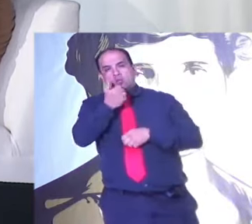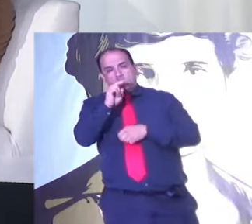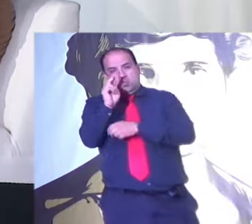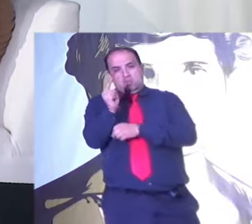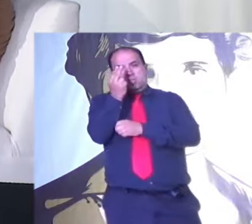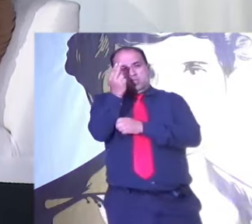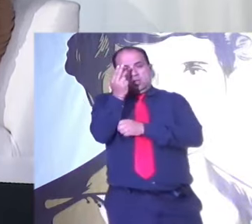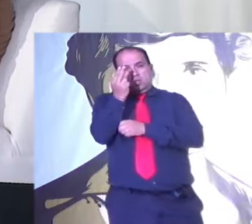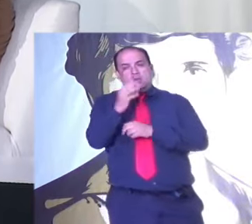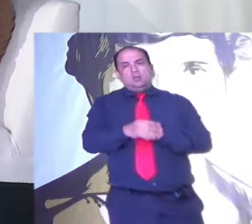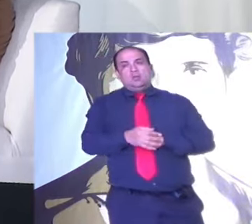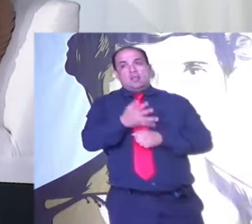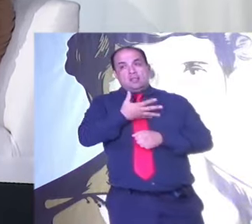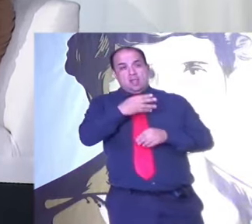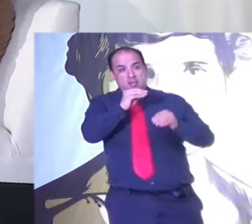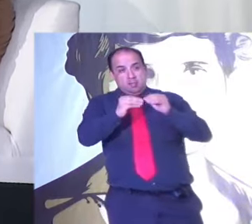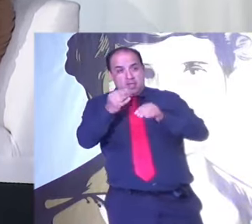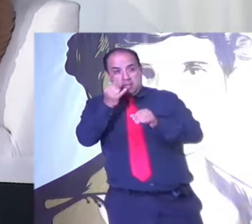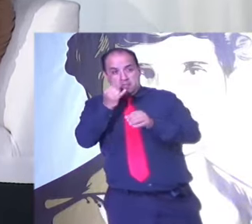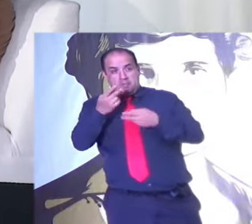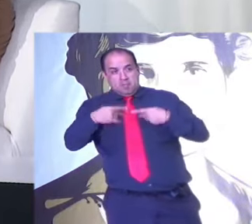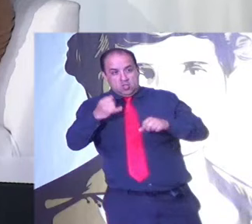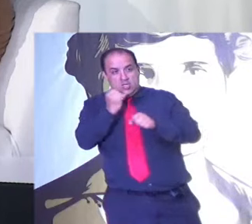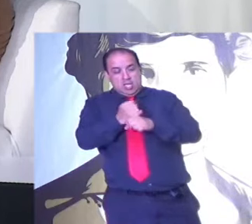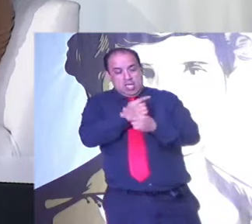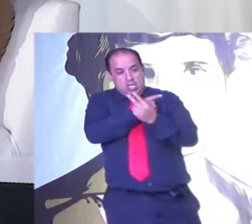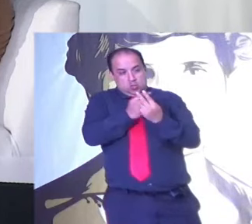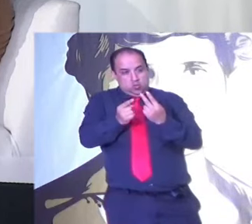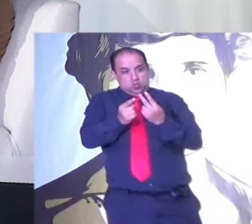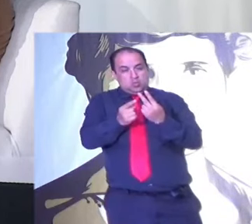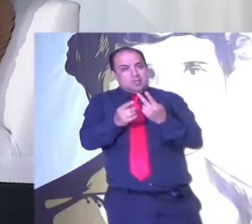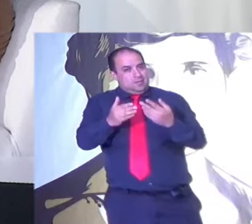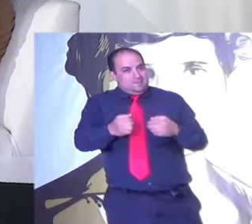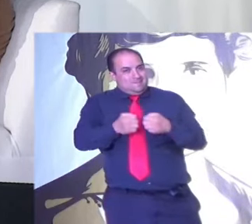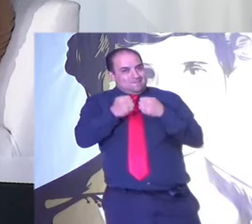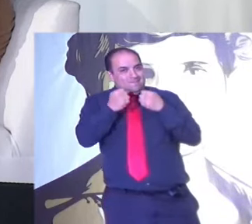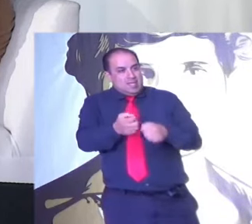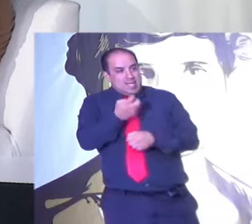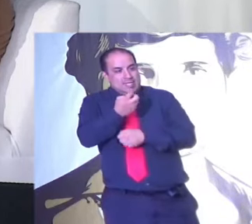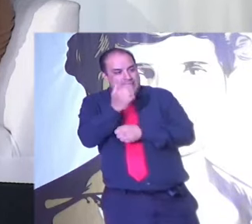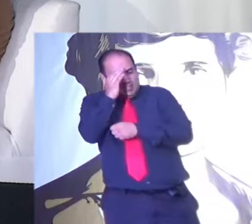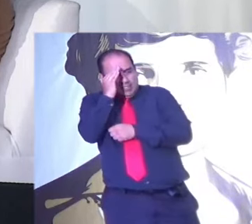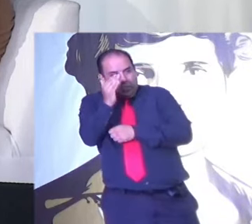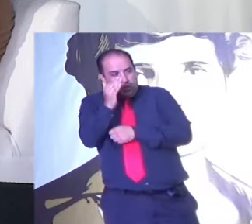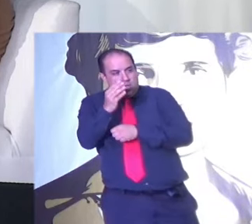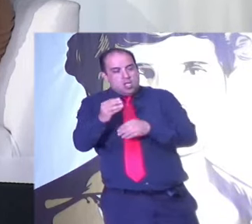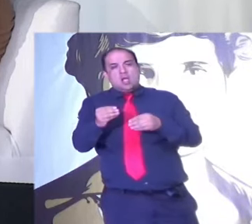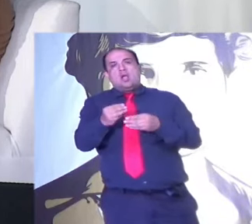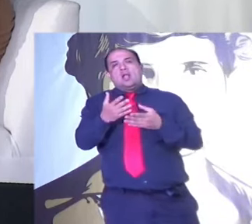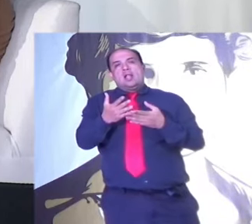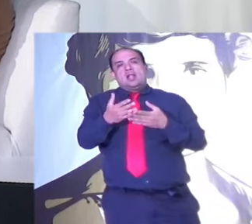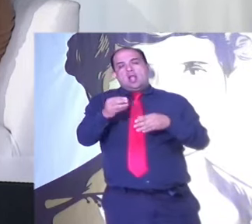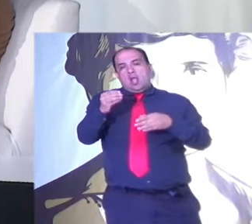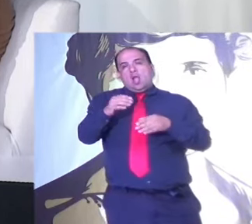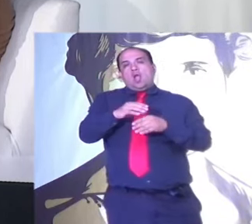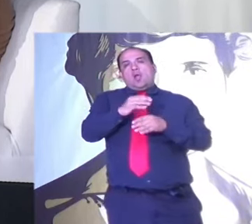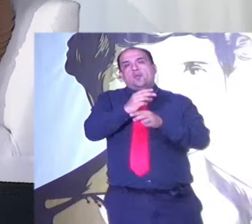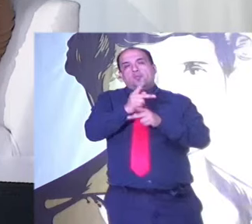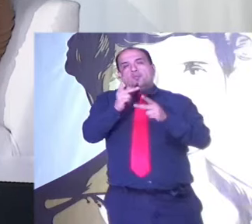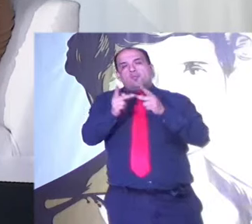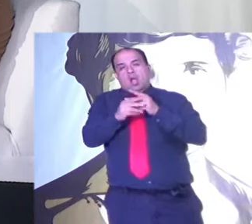humanidades, entre los personajes, ¿no? Estos dos están convencidos de que ese señor Cerillo que está embolsando productos es el escritor Luis